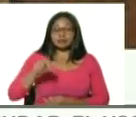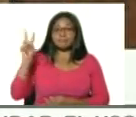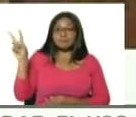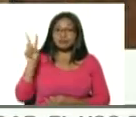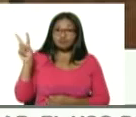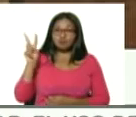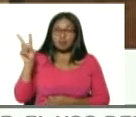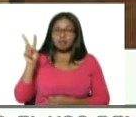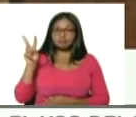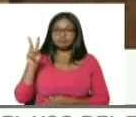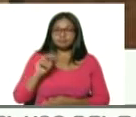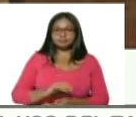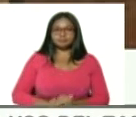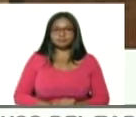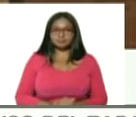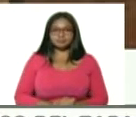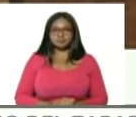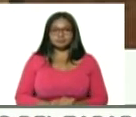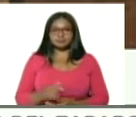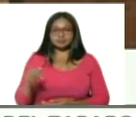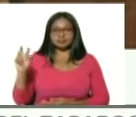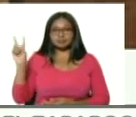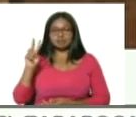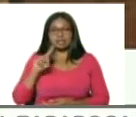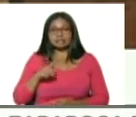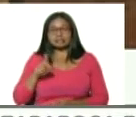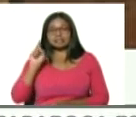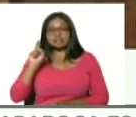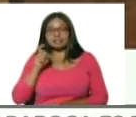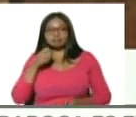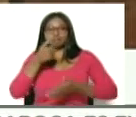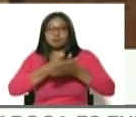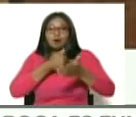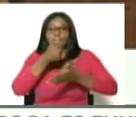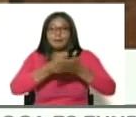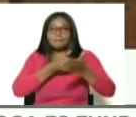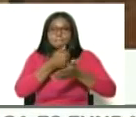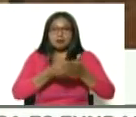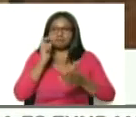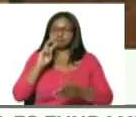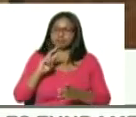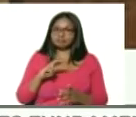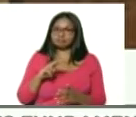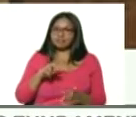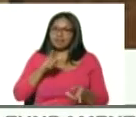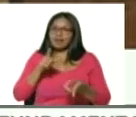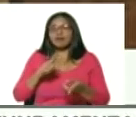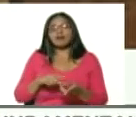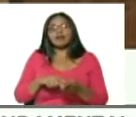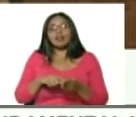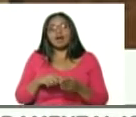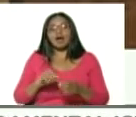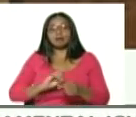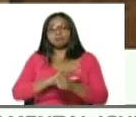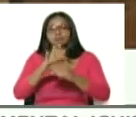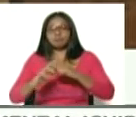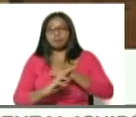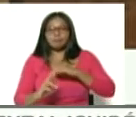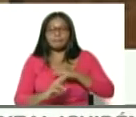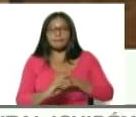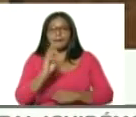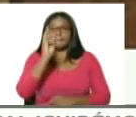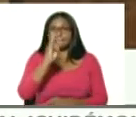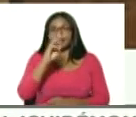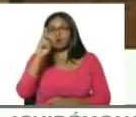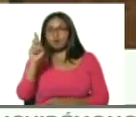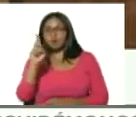que estar combatiendo la variante P1 y P2. Del Brasil,